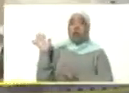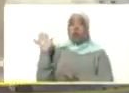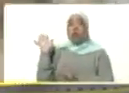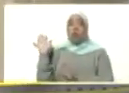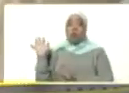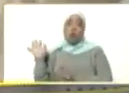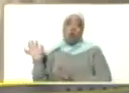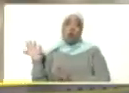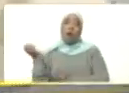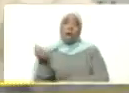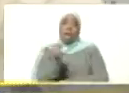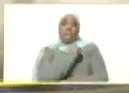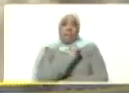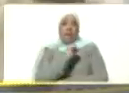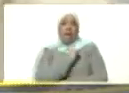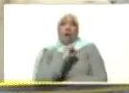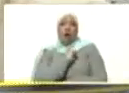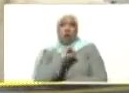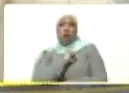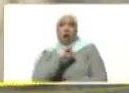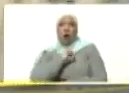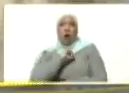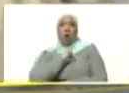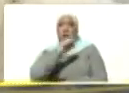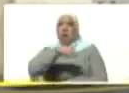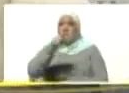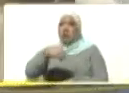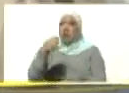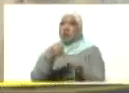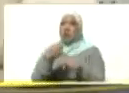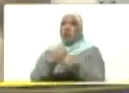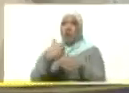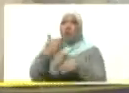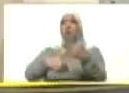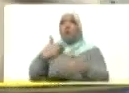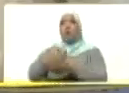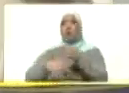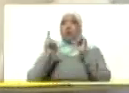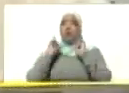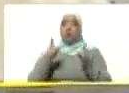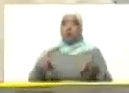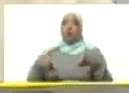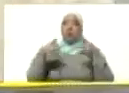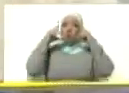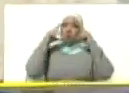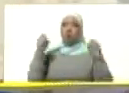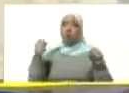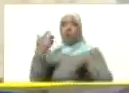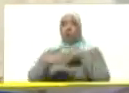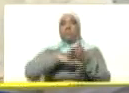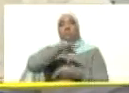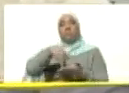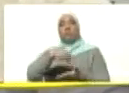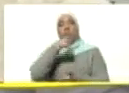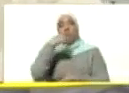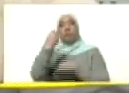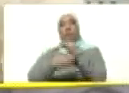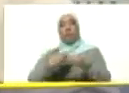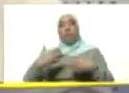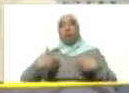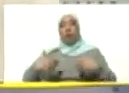Cobardes son y cobardes se quedarán. Y Nicaragua seguirá su camino del Frente Sandinista de Liberación Nacional, su camino de